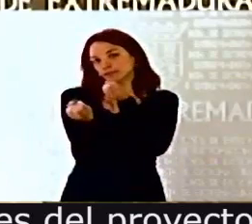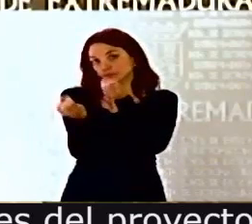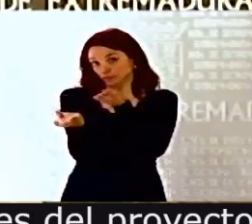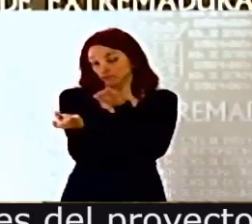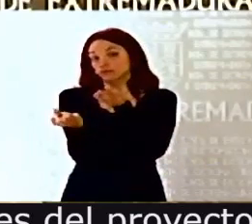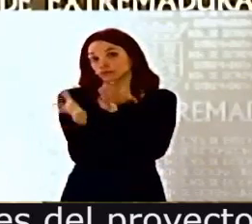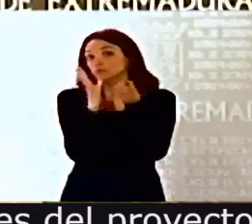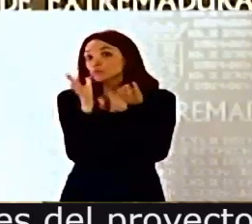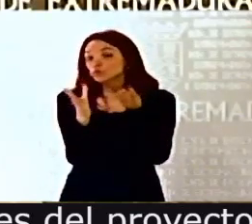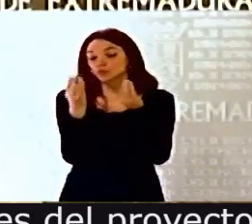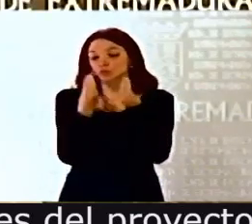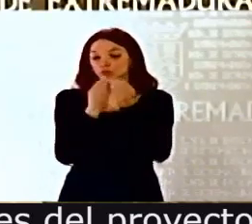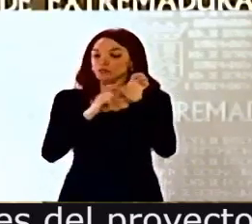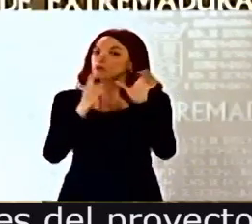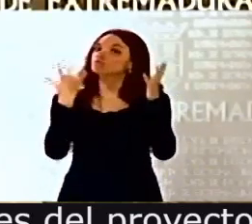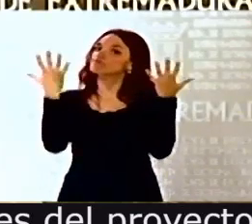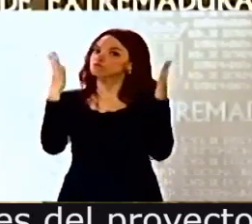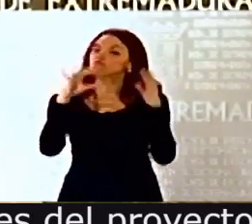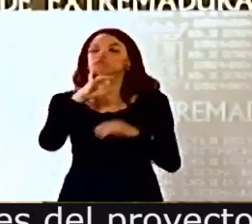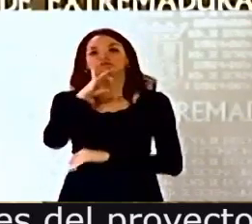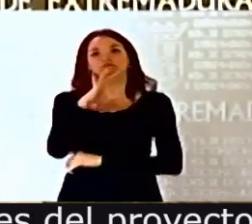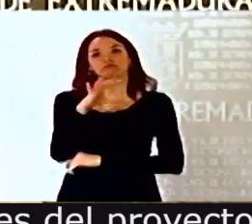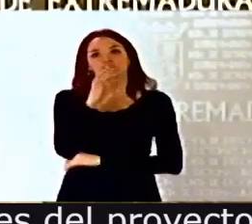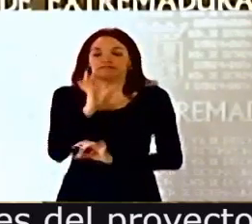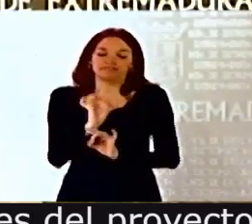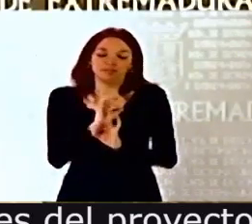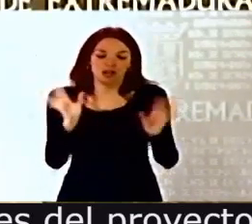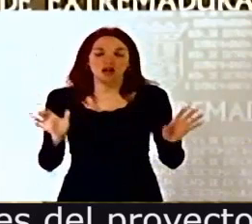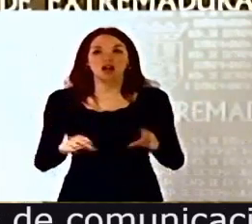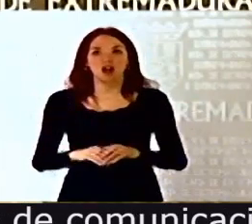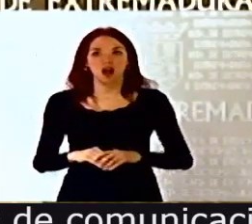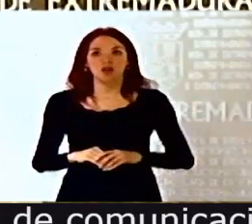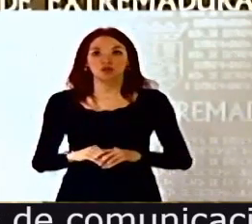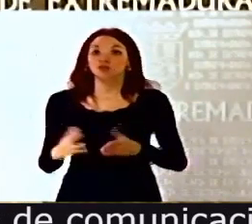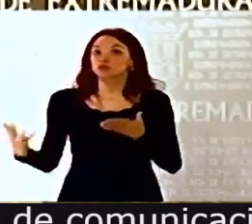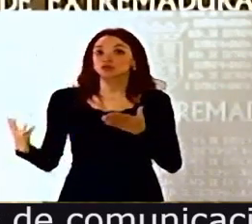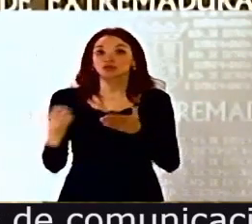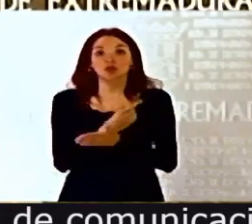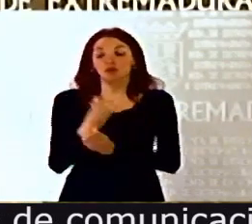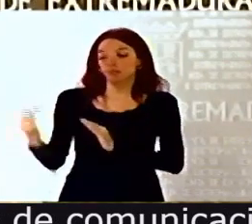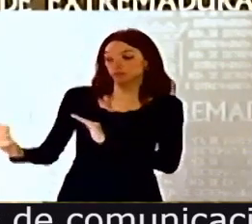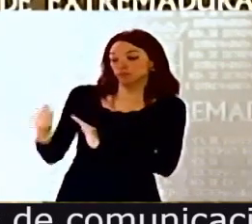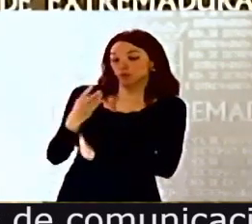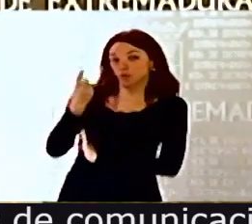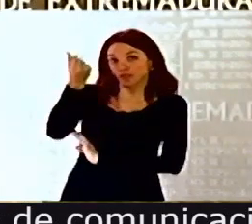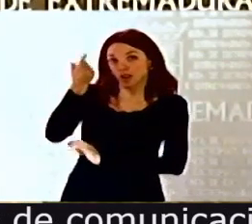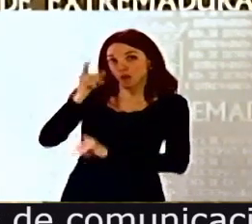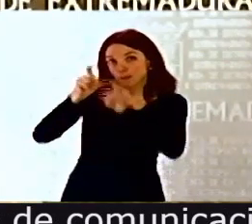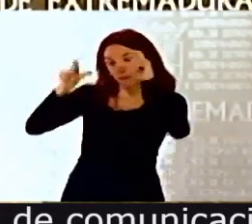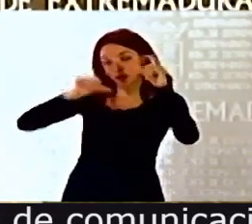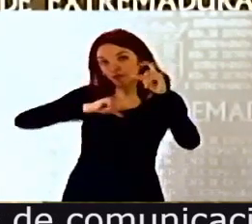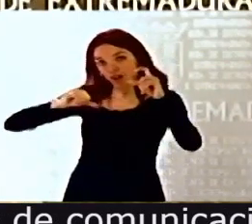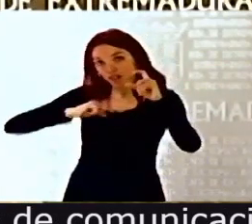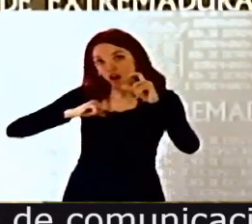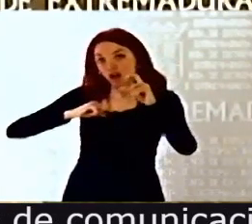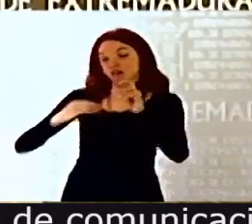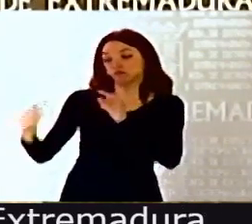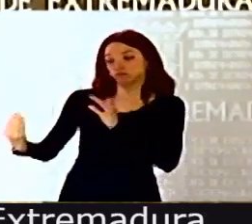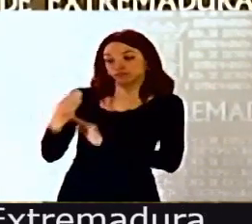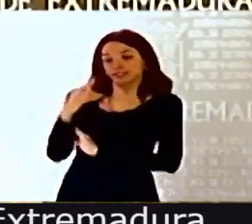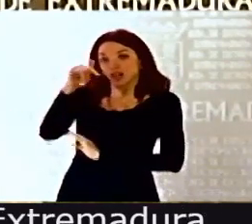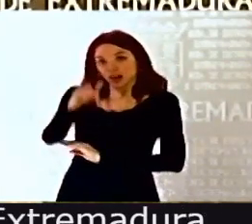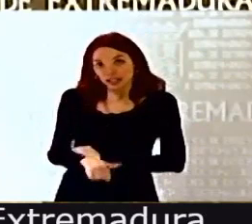la Junta de Extremadura celebra, como no puede ser de otra manera. Todas las inversiones privadas y todas las actividades económicas que se generen en la región